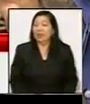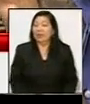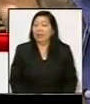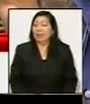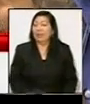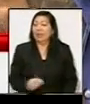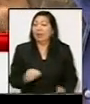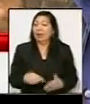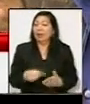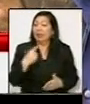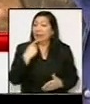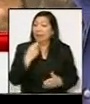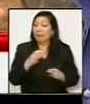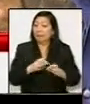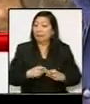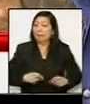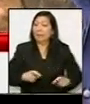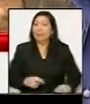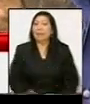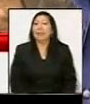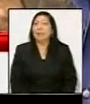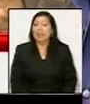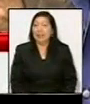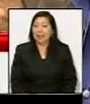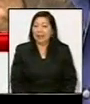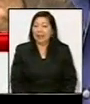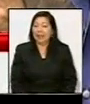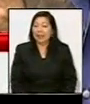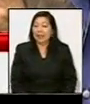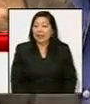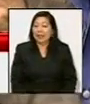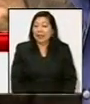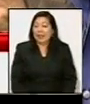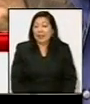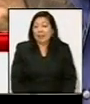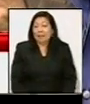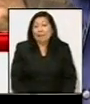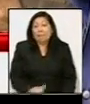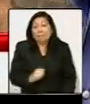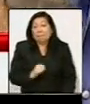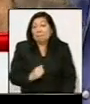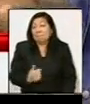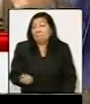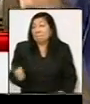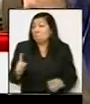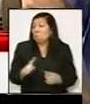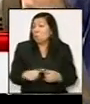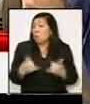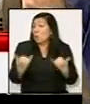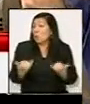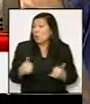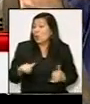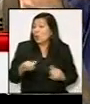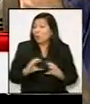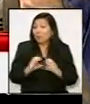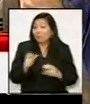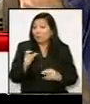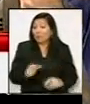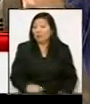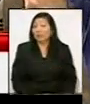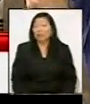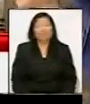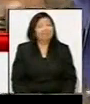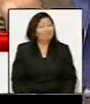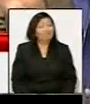le está planteando el parlamento presidenta yo hasta ahora tampoco igual que el congresista aquí lo de